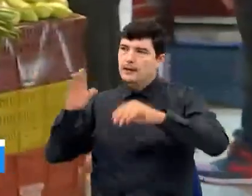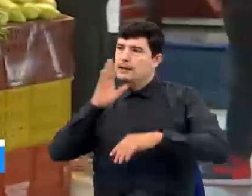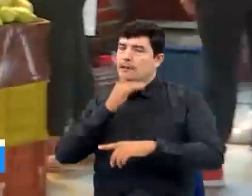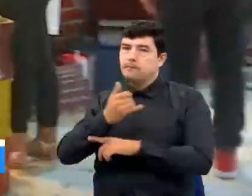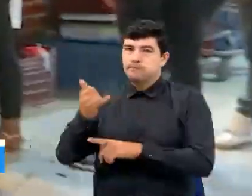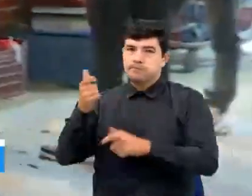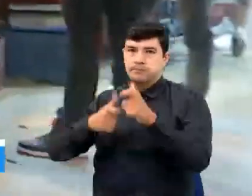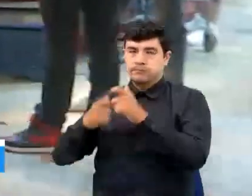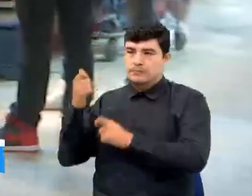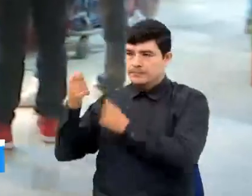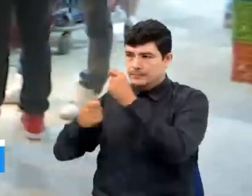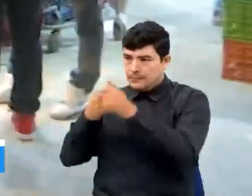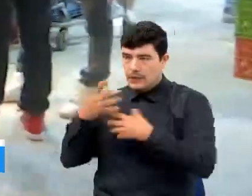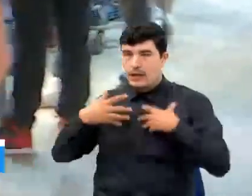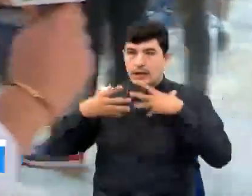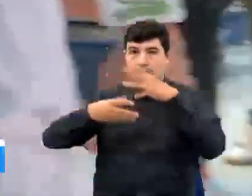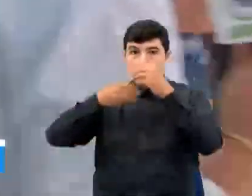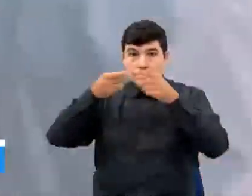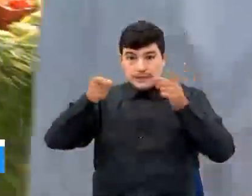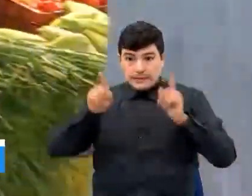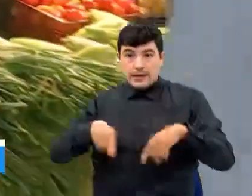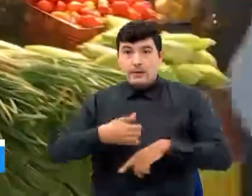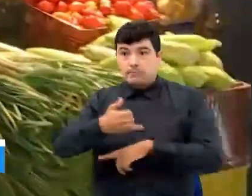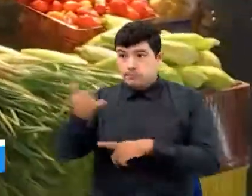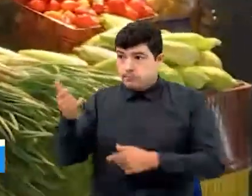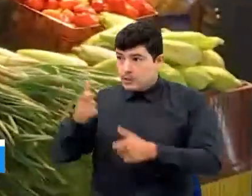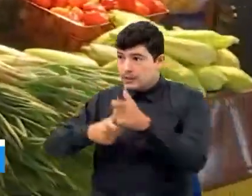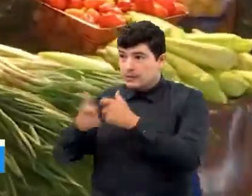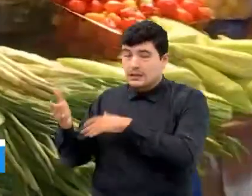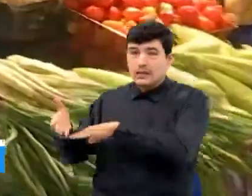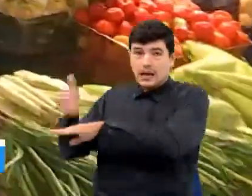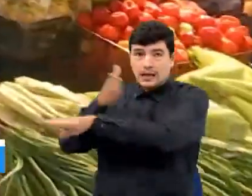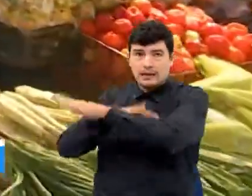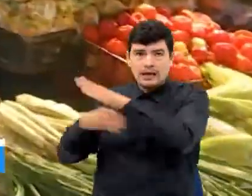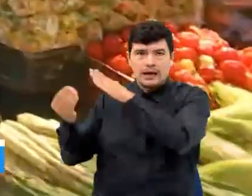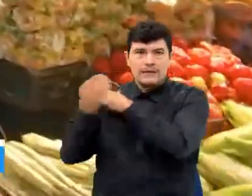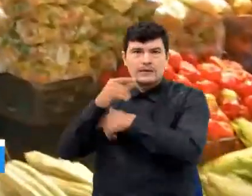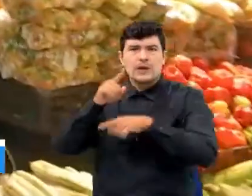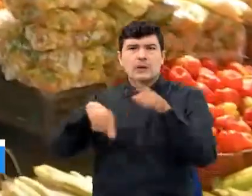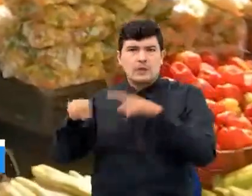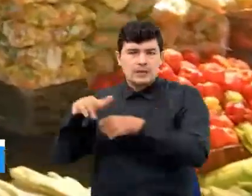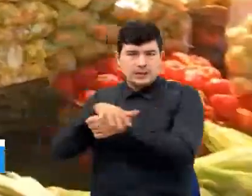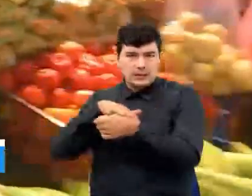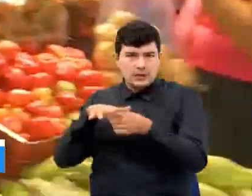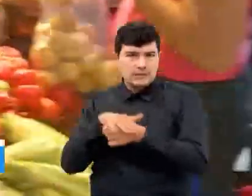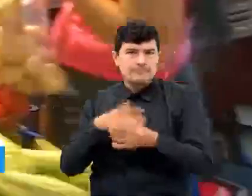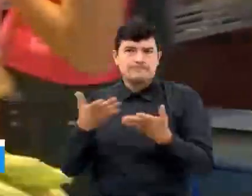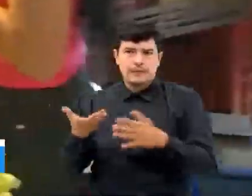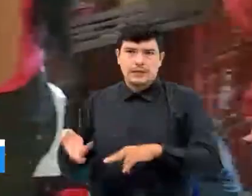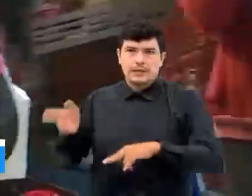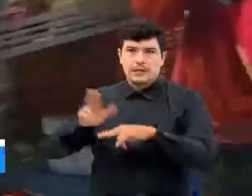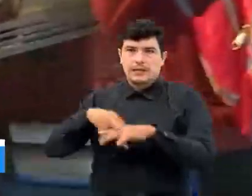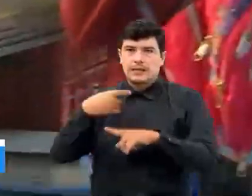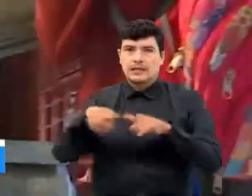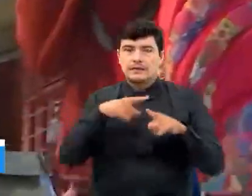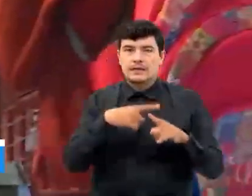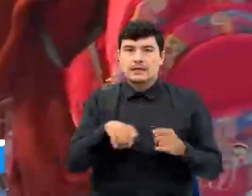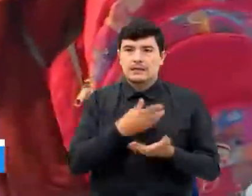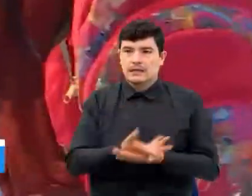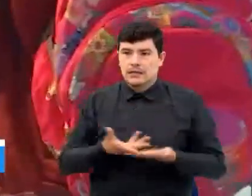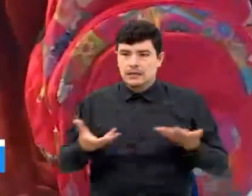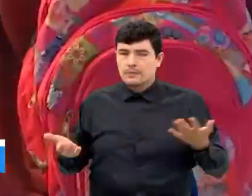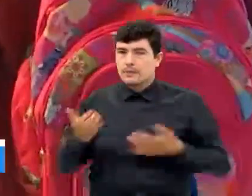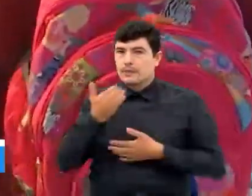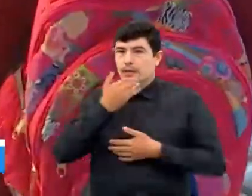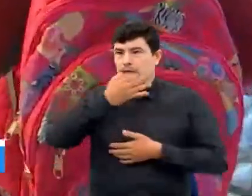de los locales, sino también con las personas que nos estaban mencionando que hay varias situaciones en el incremento de diferentes productos. Productos lácteos como el